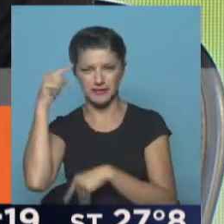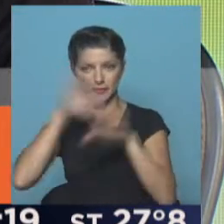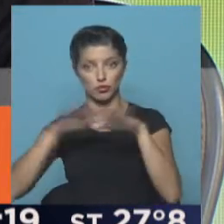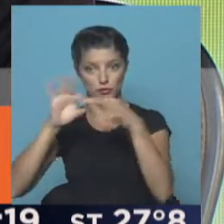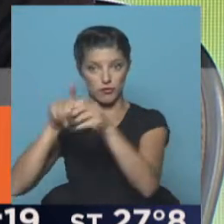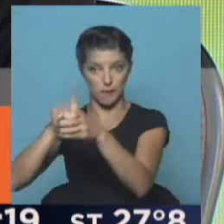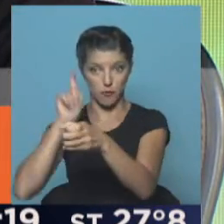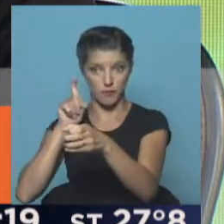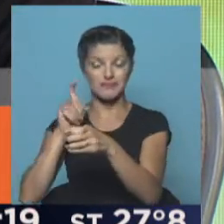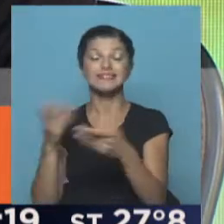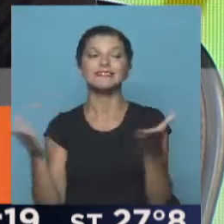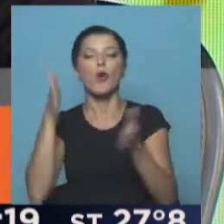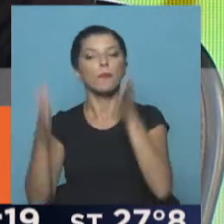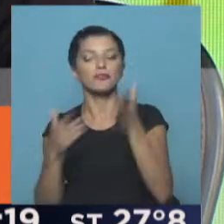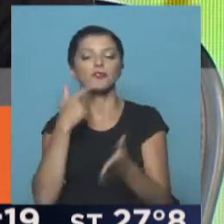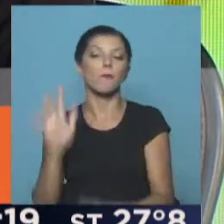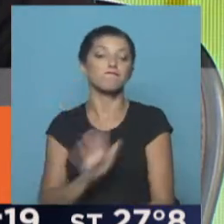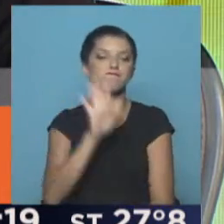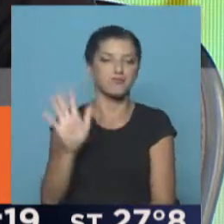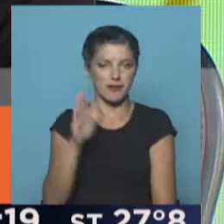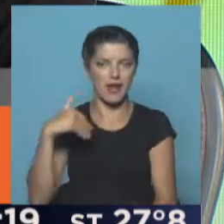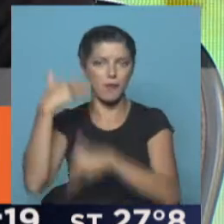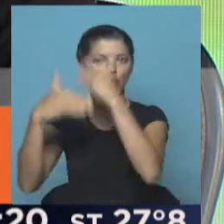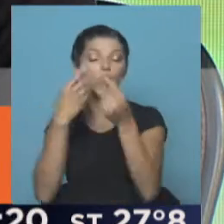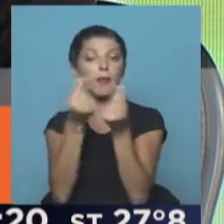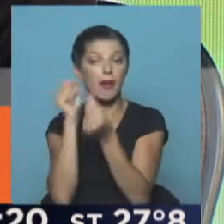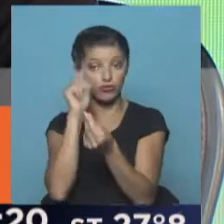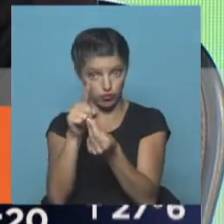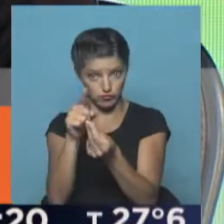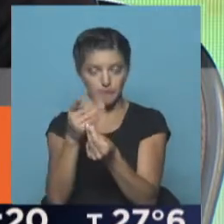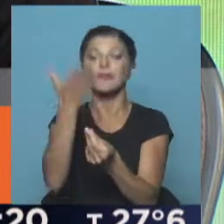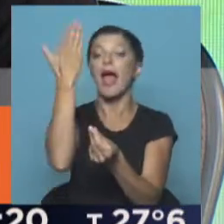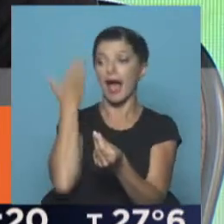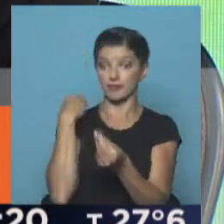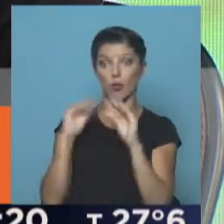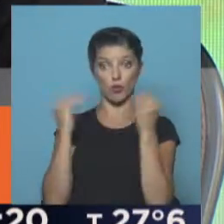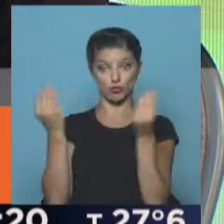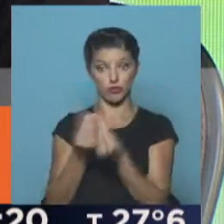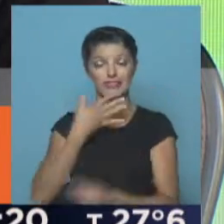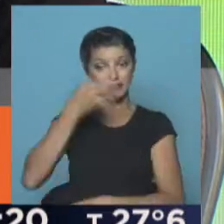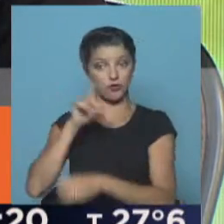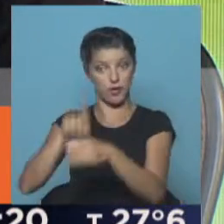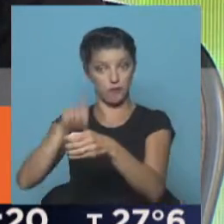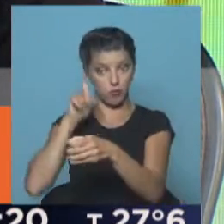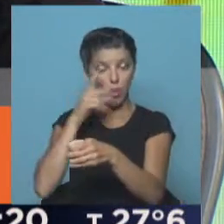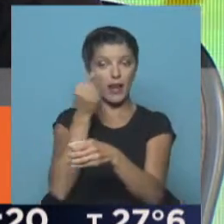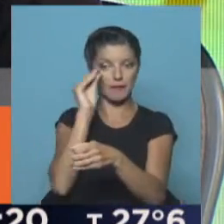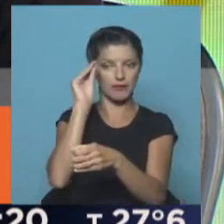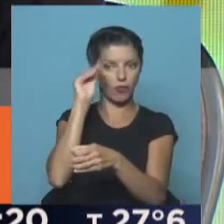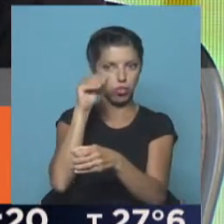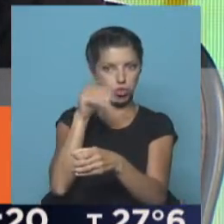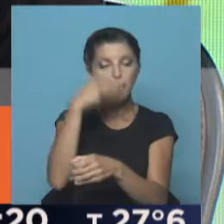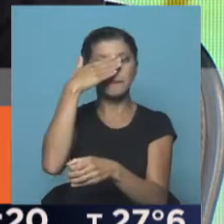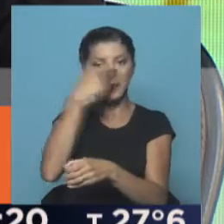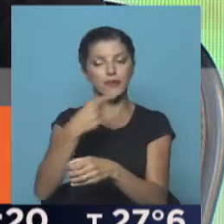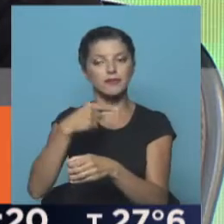gran incertidumbre. Lo marca la evolución de la libra. La libra se devalúa a partir del resultado del referéndum y después, semana a semana, según lo que Theresa